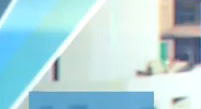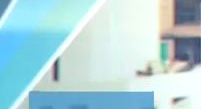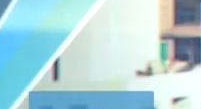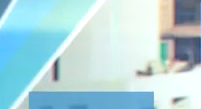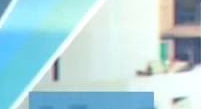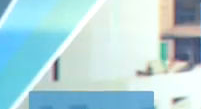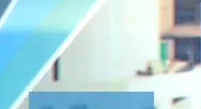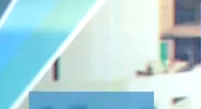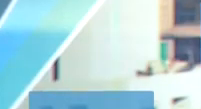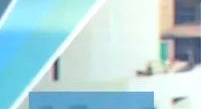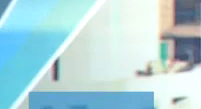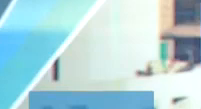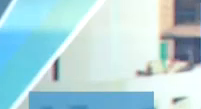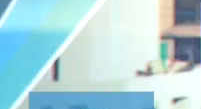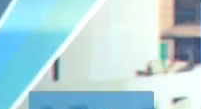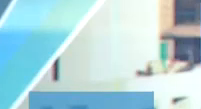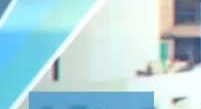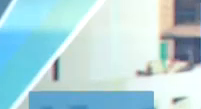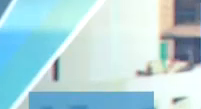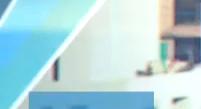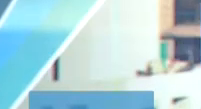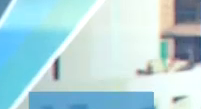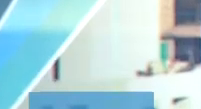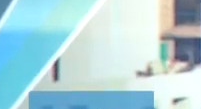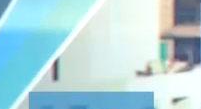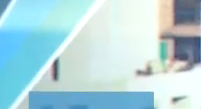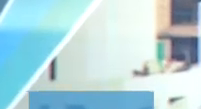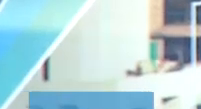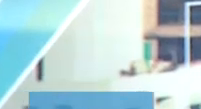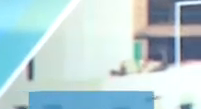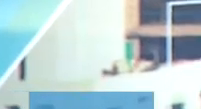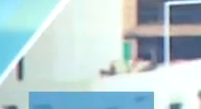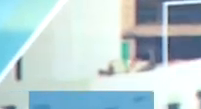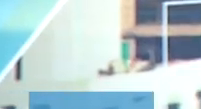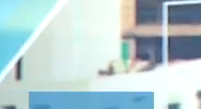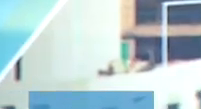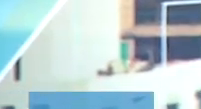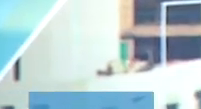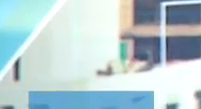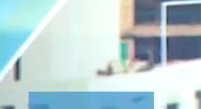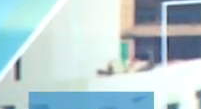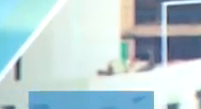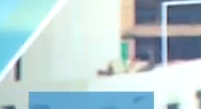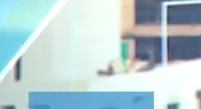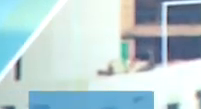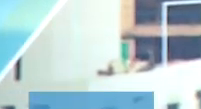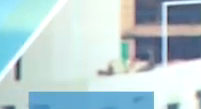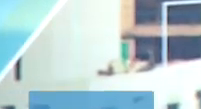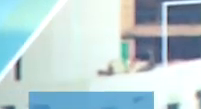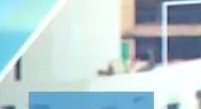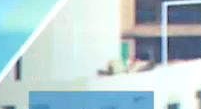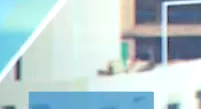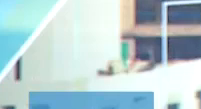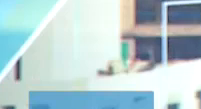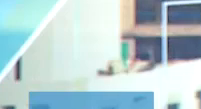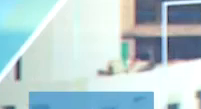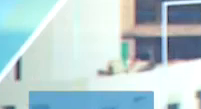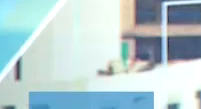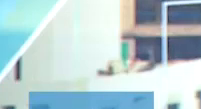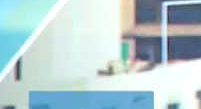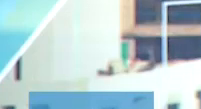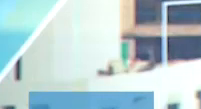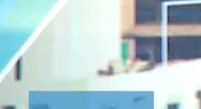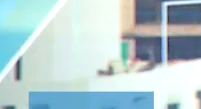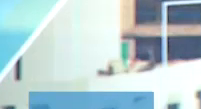Martínez, cuando dice repetidas veces arreglos entre cuatro paredes, oscuridad, retoma mucho de la campaña. ¿Se